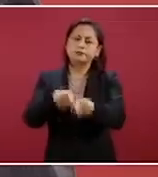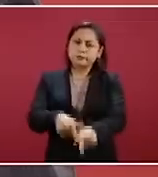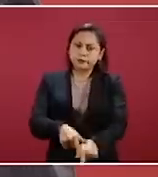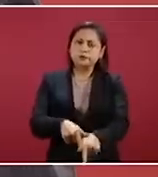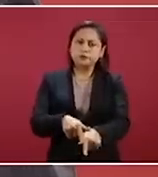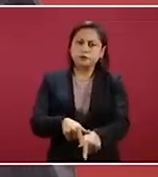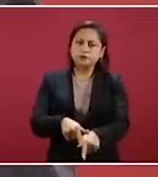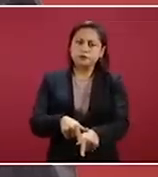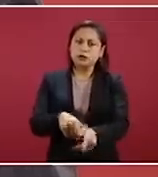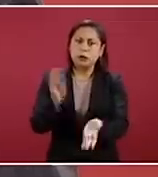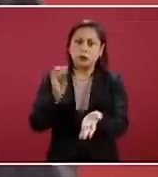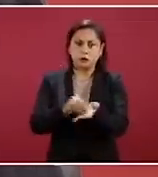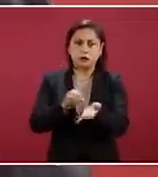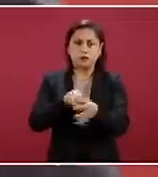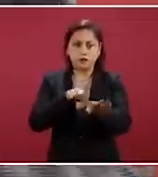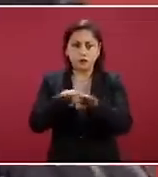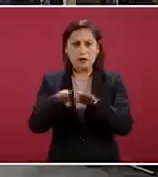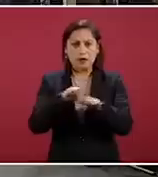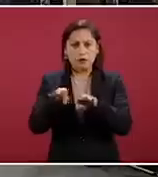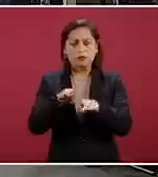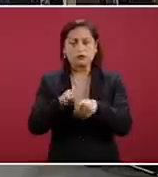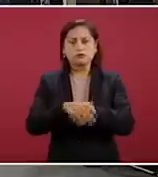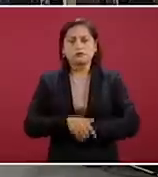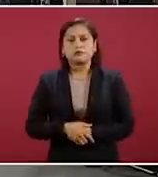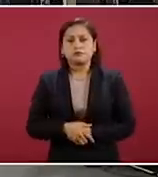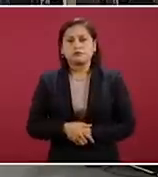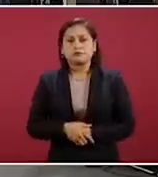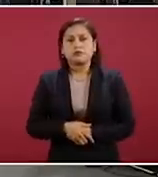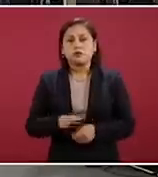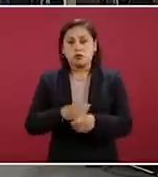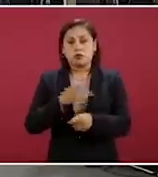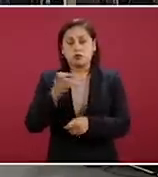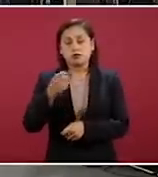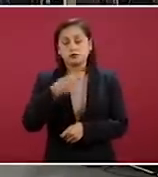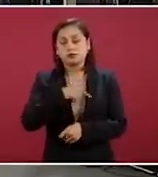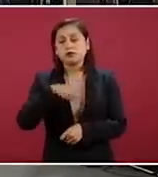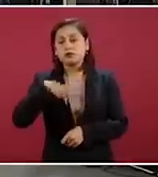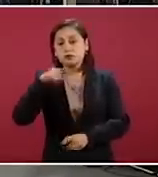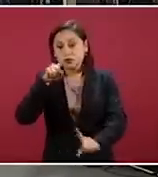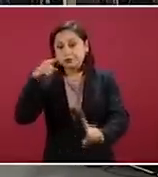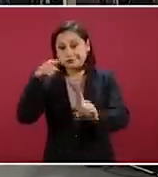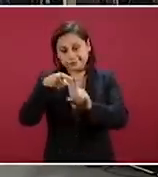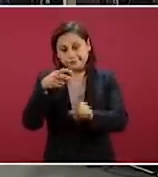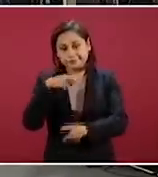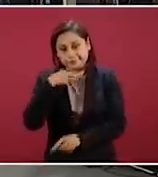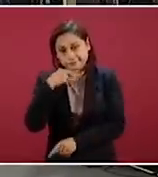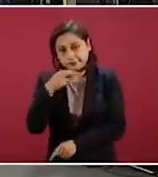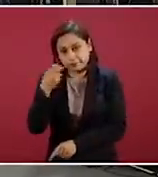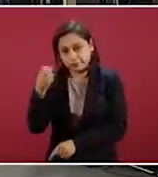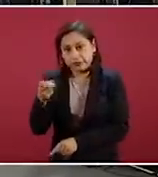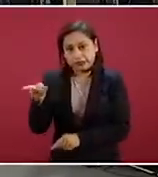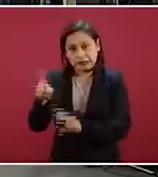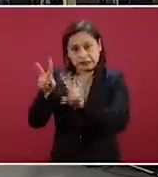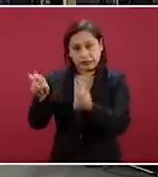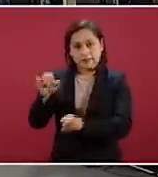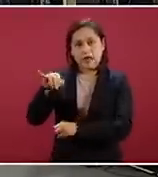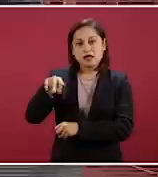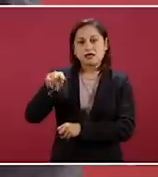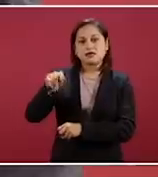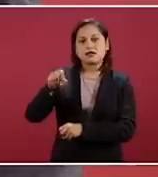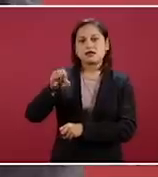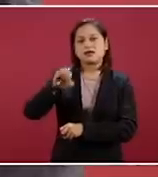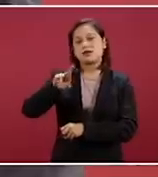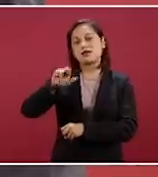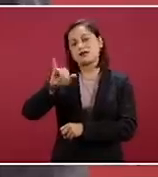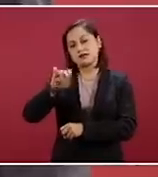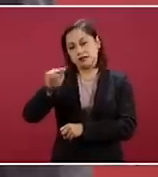nuevas fuentes de trabajo. Eso por lo que tiene que ver con Interjet. Lo otro es que